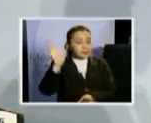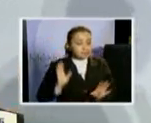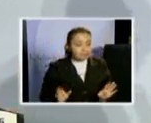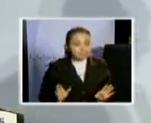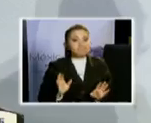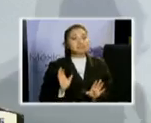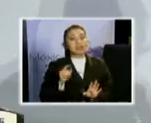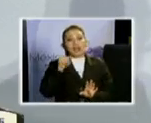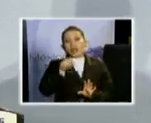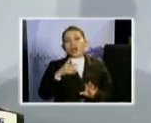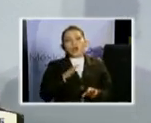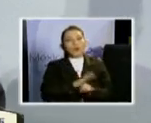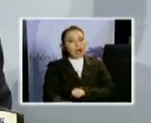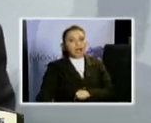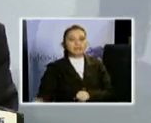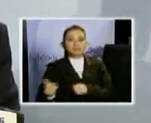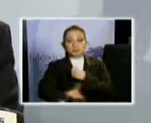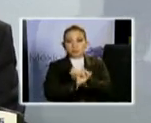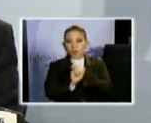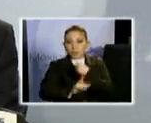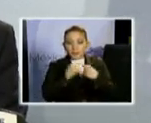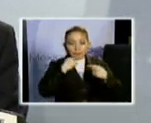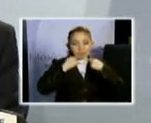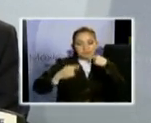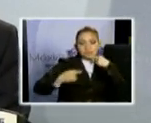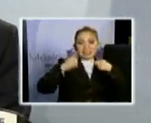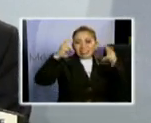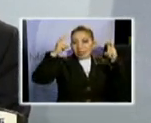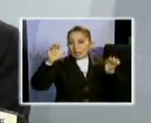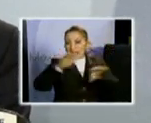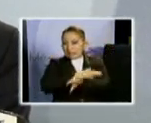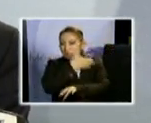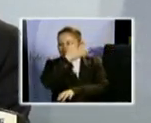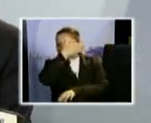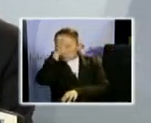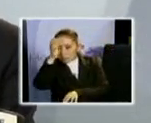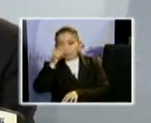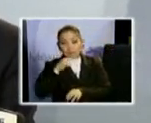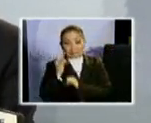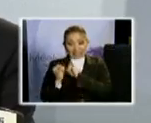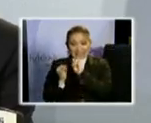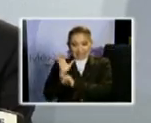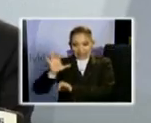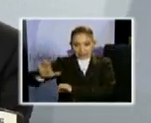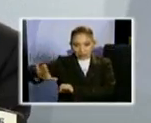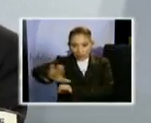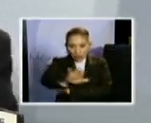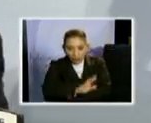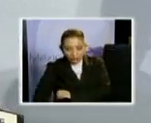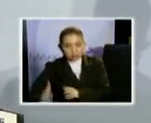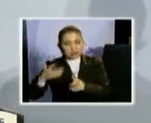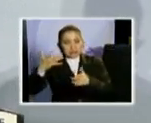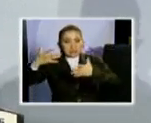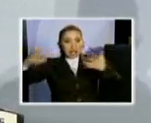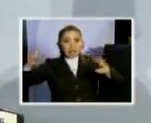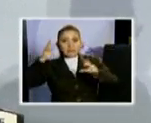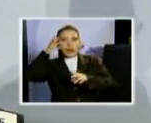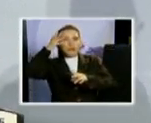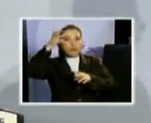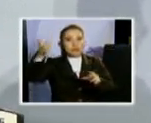¿Cuáles son los obstáculos en las negociaciones sobre el cambio climático? En el ámbito internacional, y a pesar de las enormes